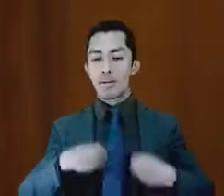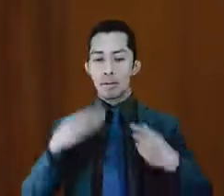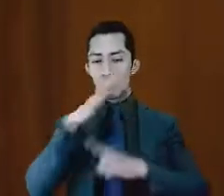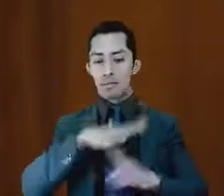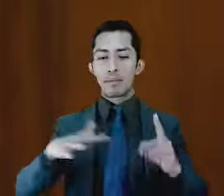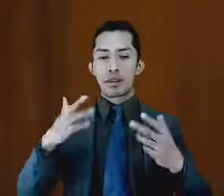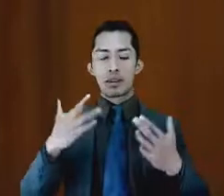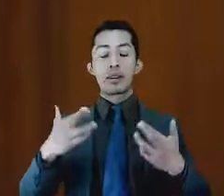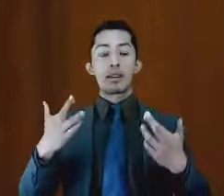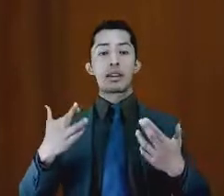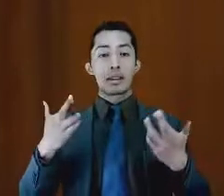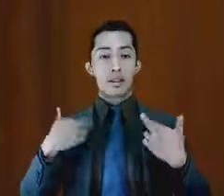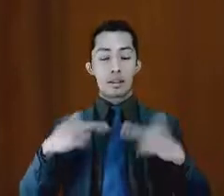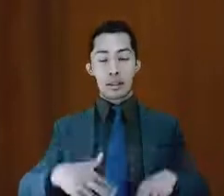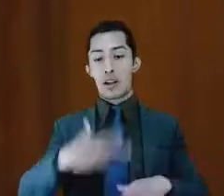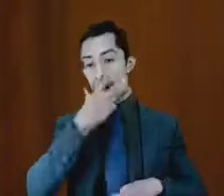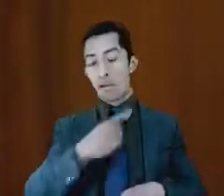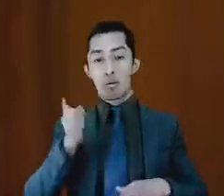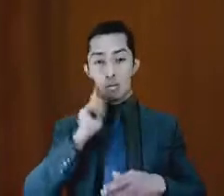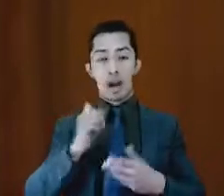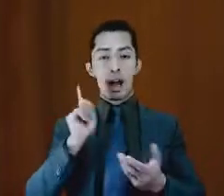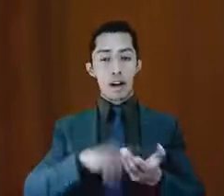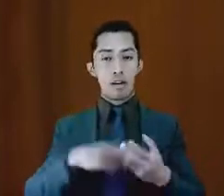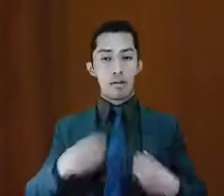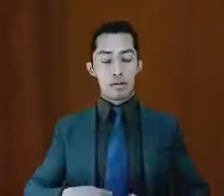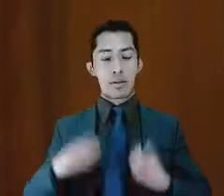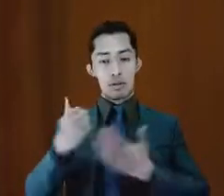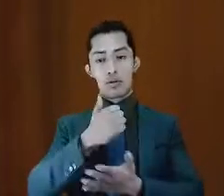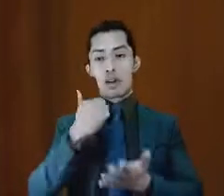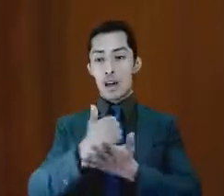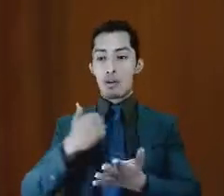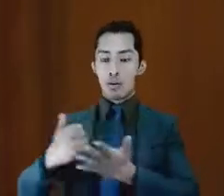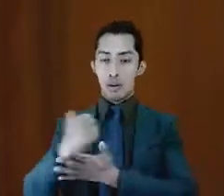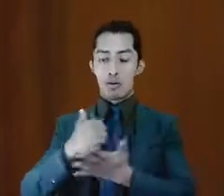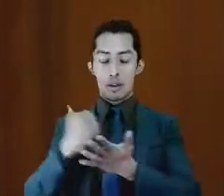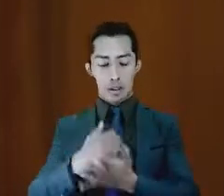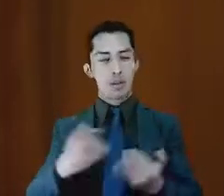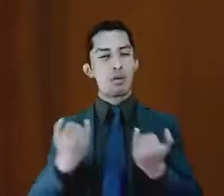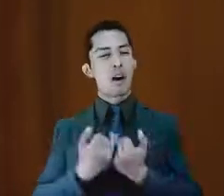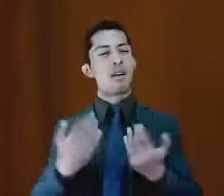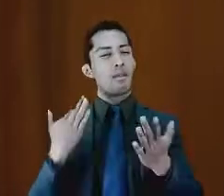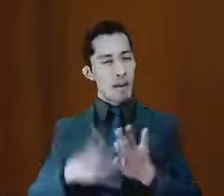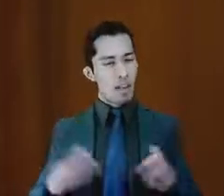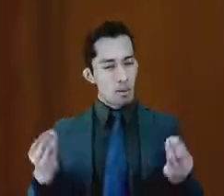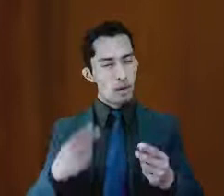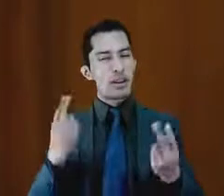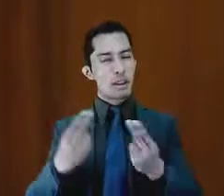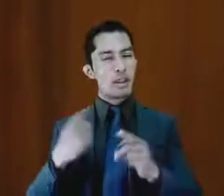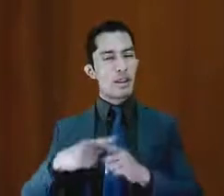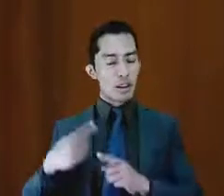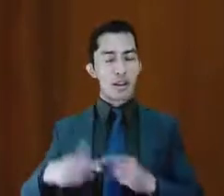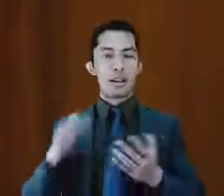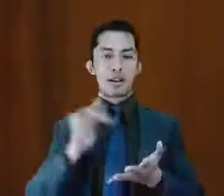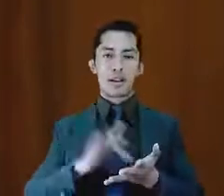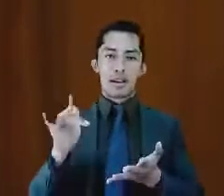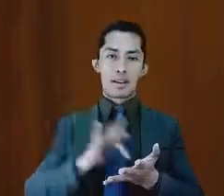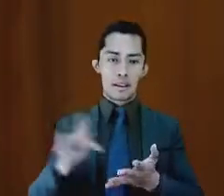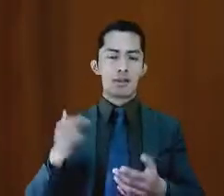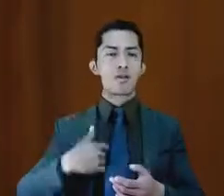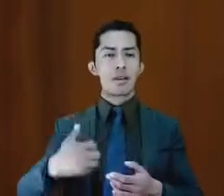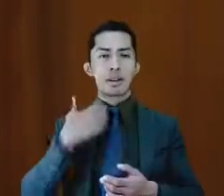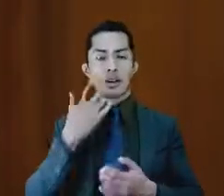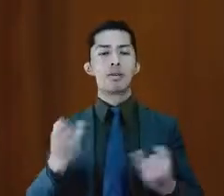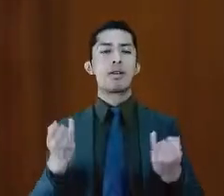los y aquellos que concurren en estas grandes urbes y con múltiples necesidades, gracias. Quiero